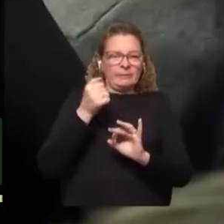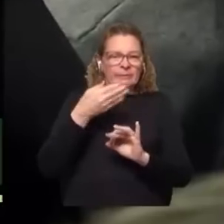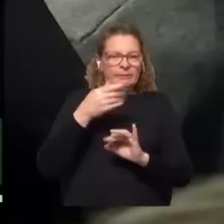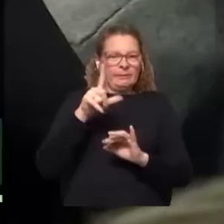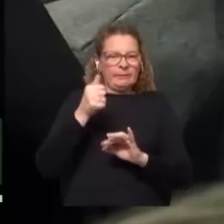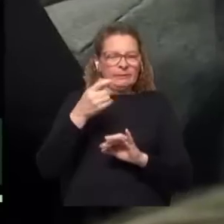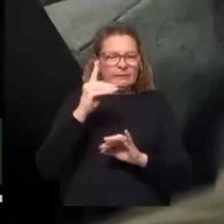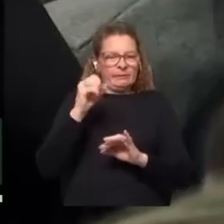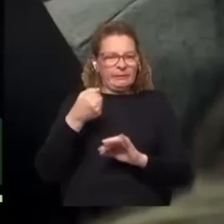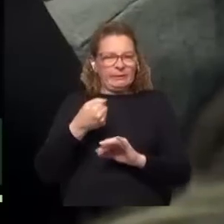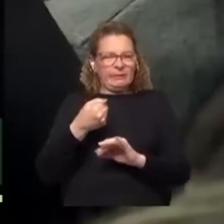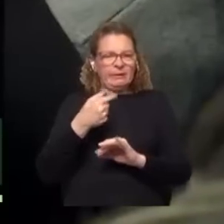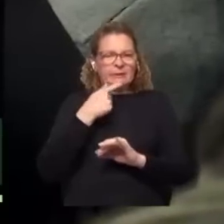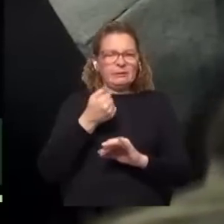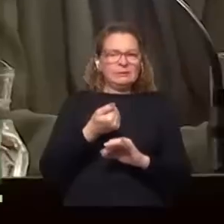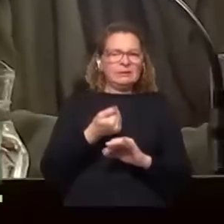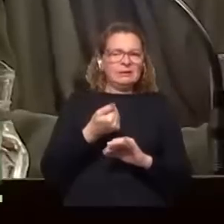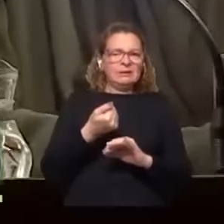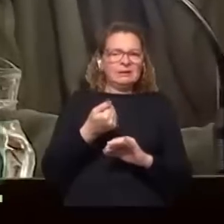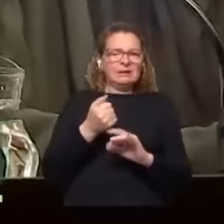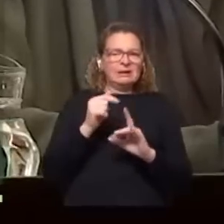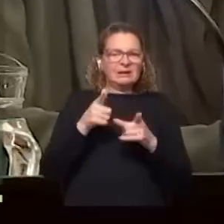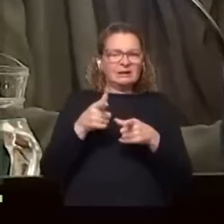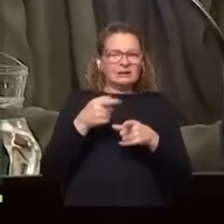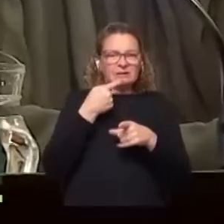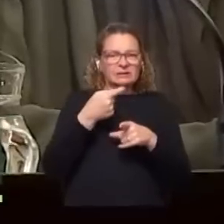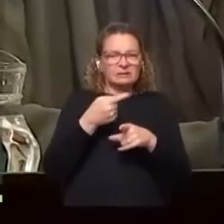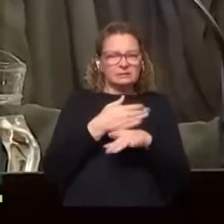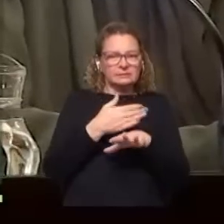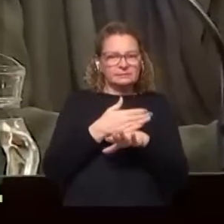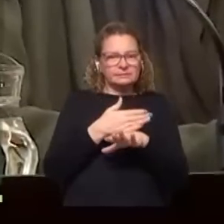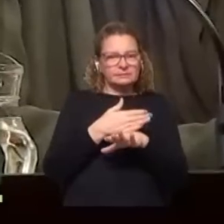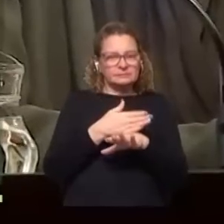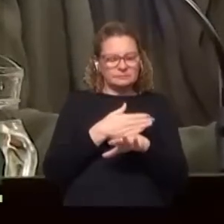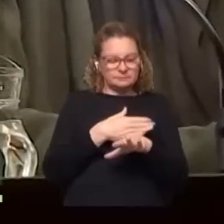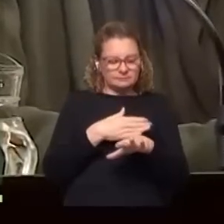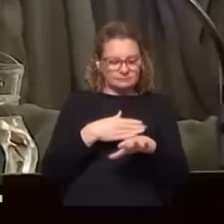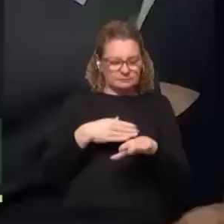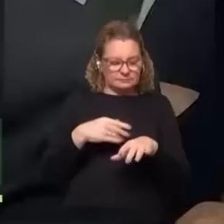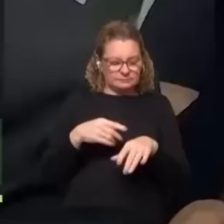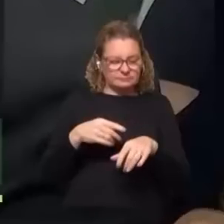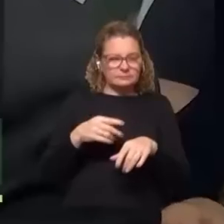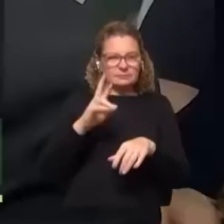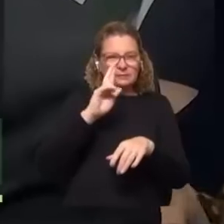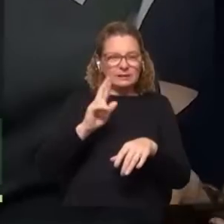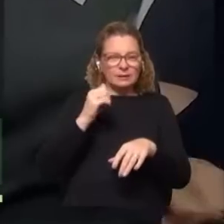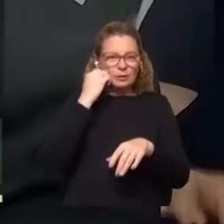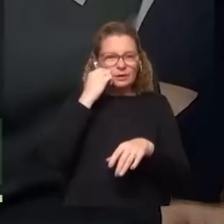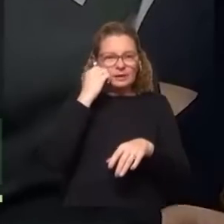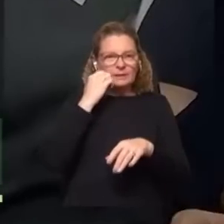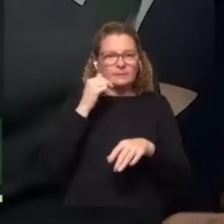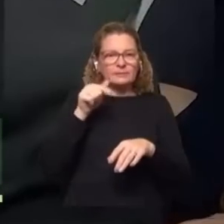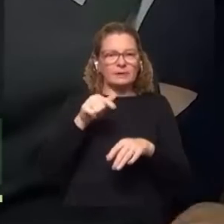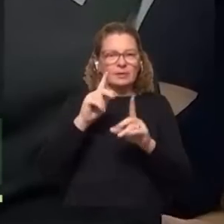como es el caso de este de esto que mencionábamos de en el río negro que hubo